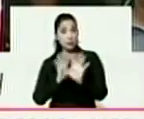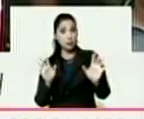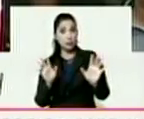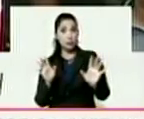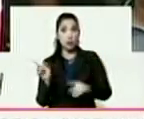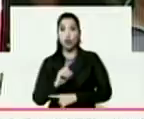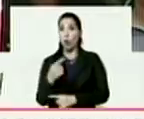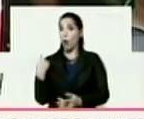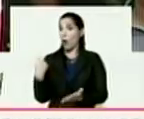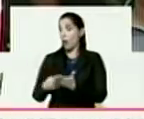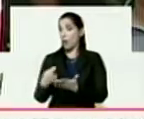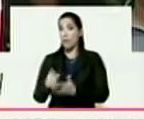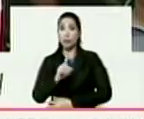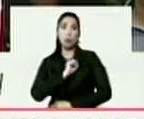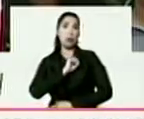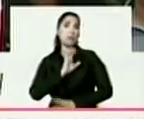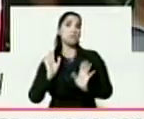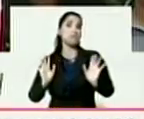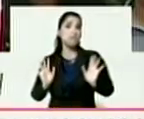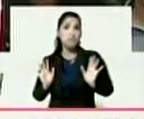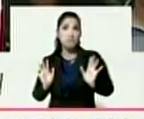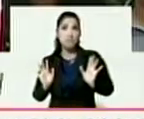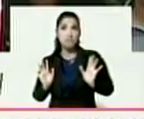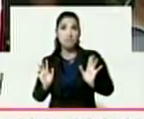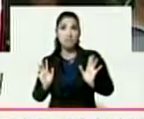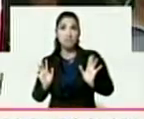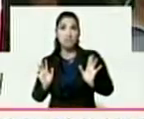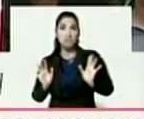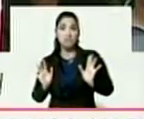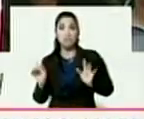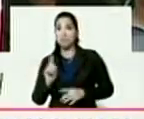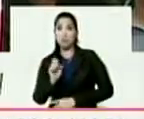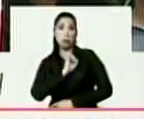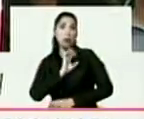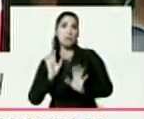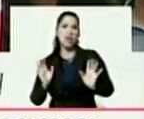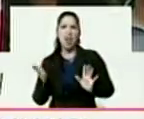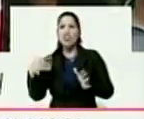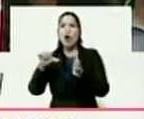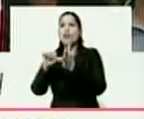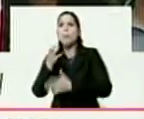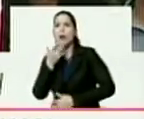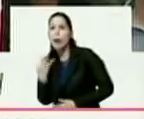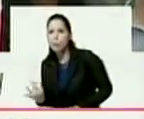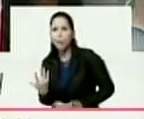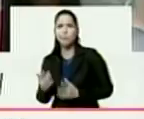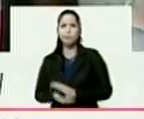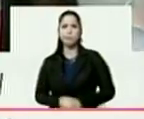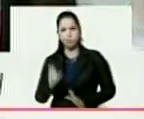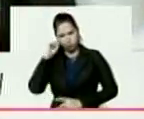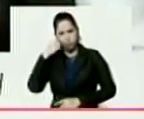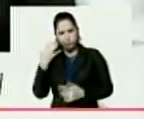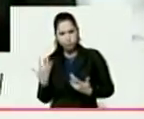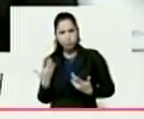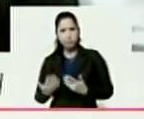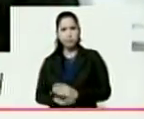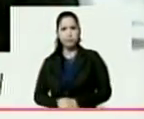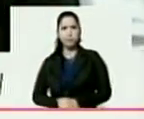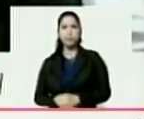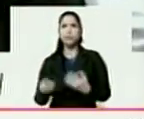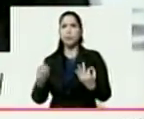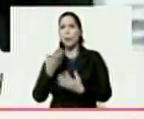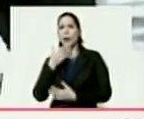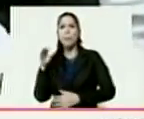la teme o la atm donde estaba por ejemplo recuerda concierto